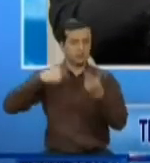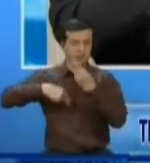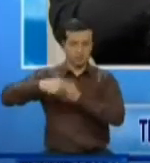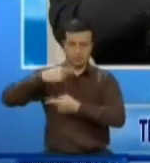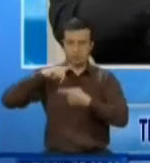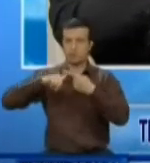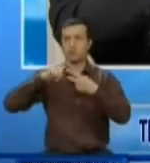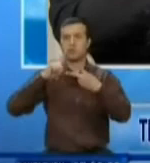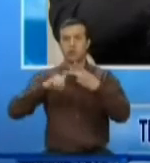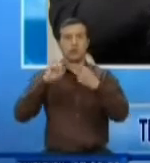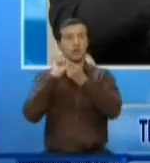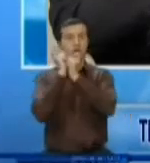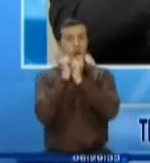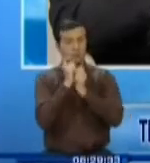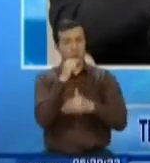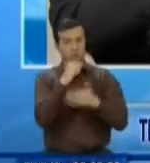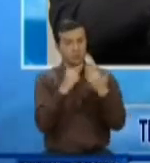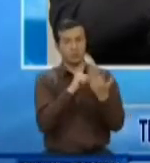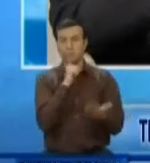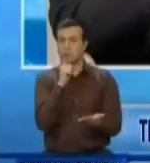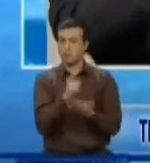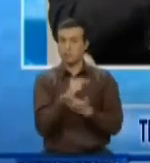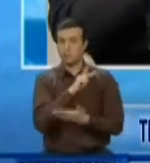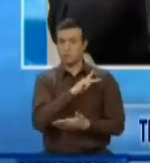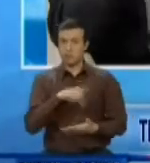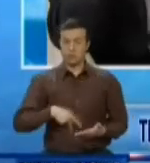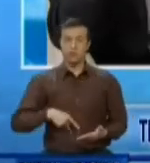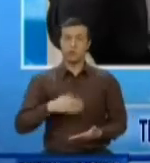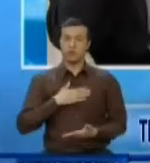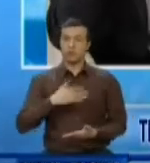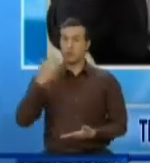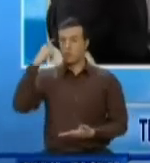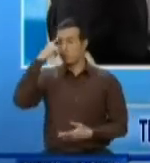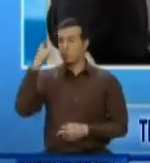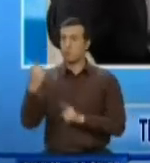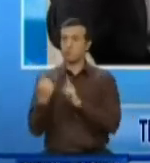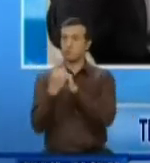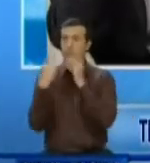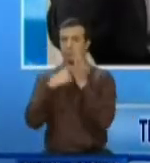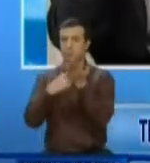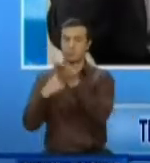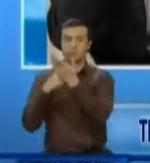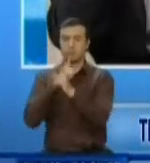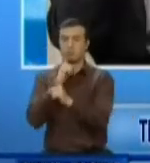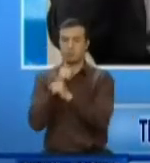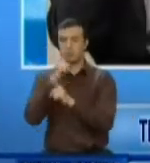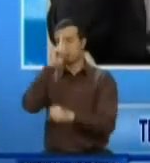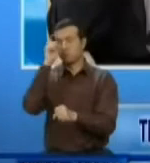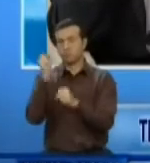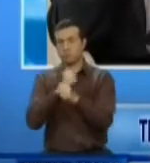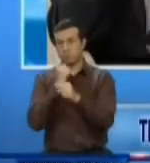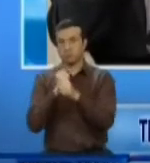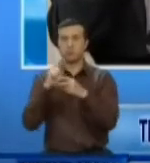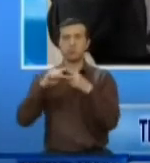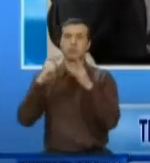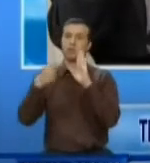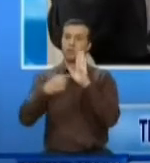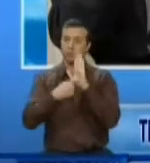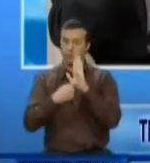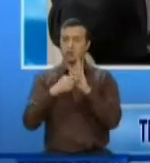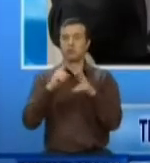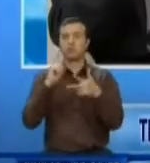de cambios que los hemos mencionado personalmente con el gobierno en este tipo de reuniones que pasan por lo laboral pasan por lo tributario